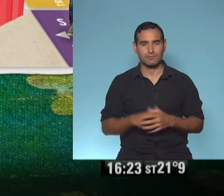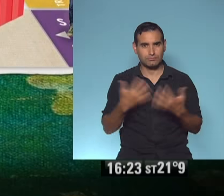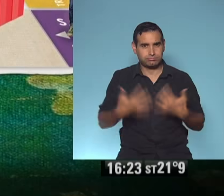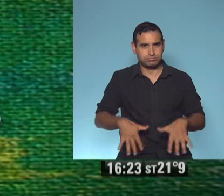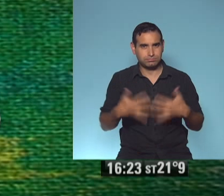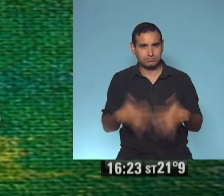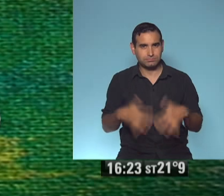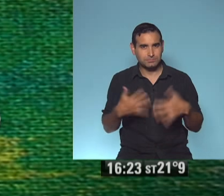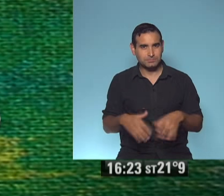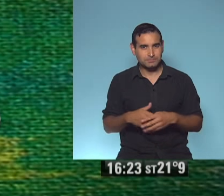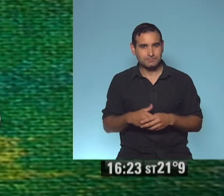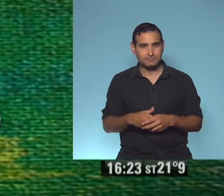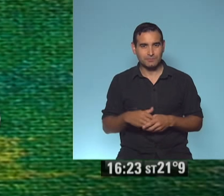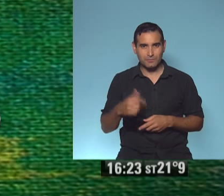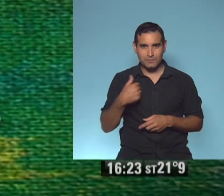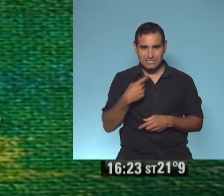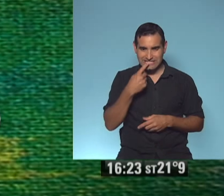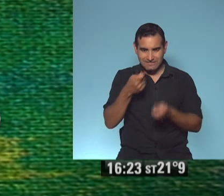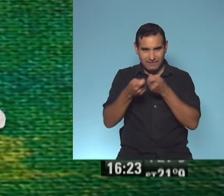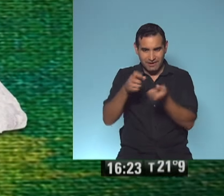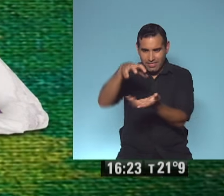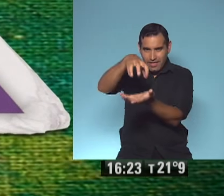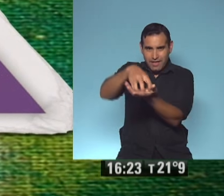¡Wow! ¡Mi ferretería!